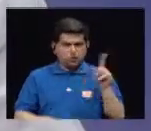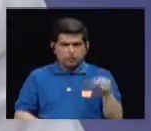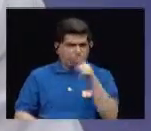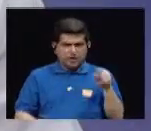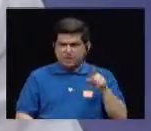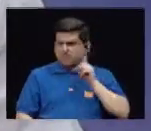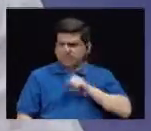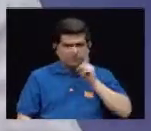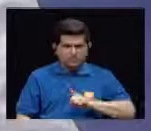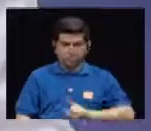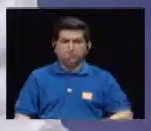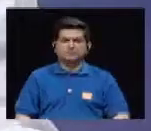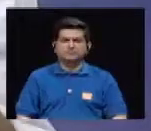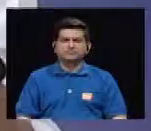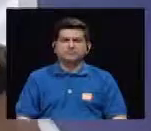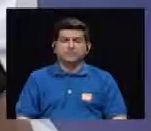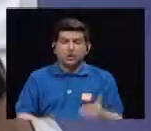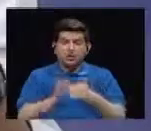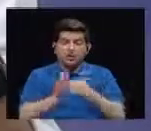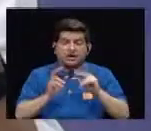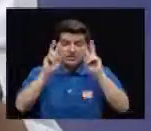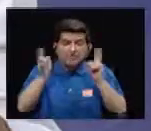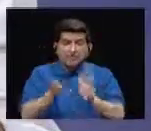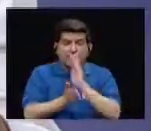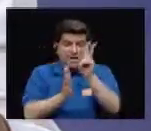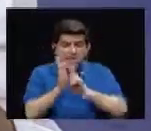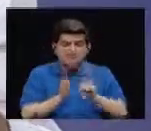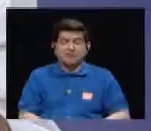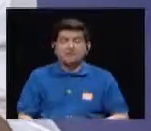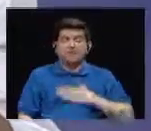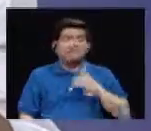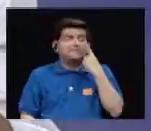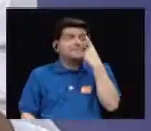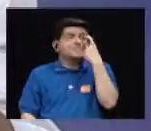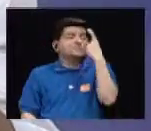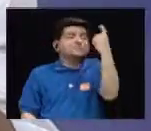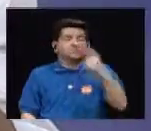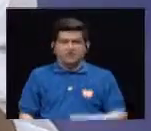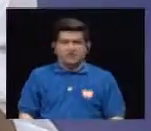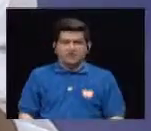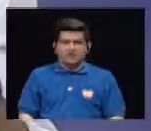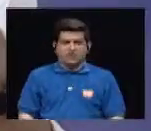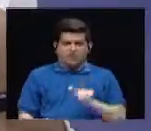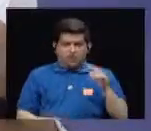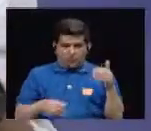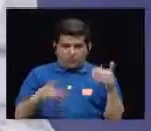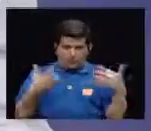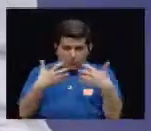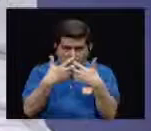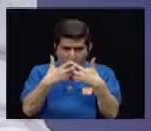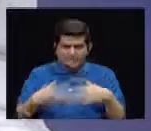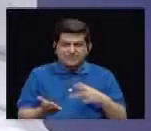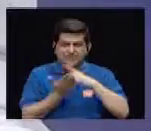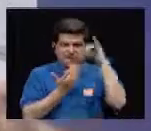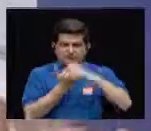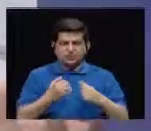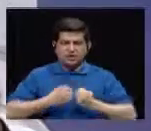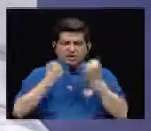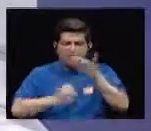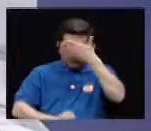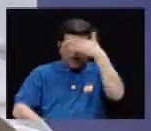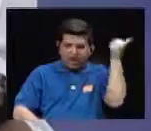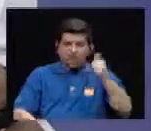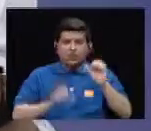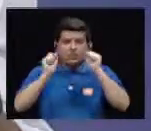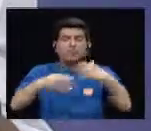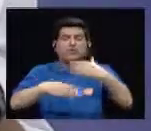no descarto la ficción. Claro. ¿Verdad? Y volviendo al tema documental, mi gran sueño es poder, digamos, para completar el proyecto que hemos visto del héroe olvidado,